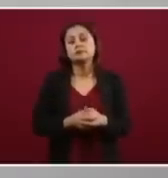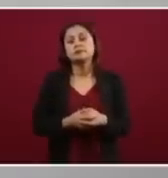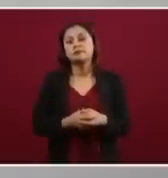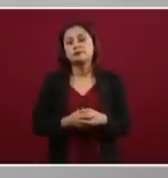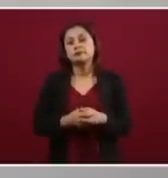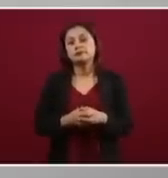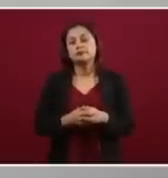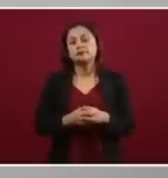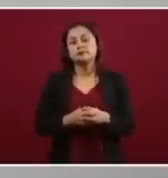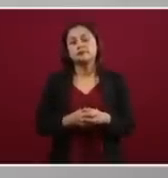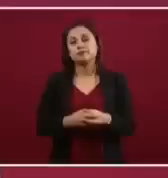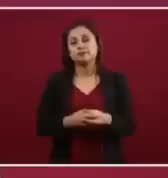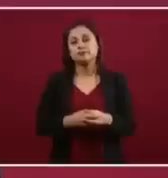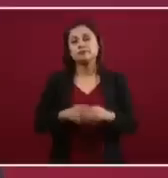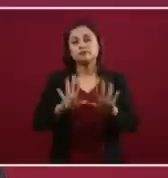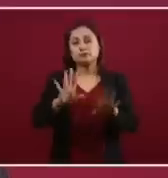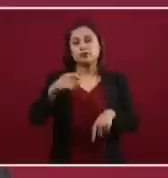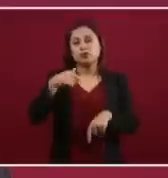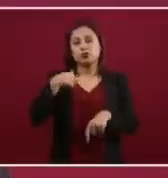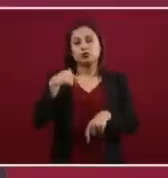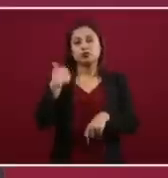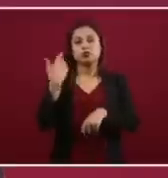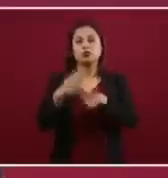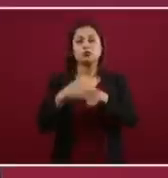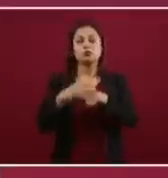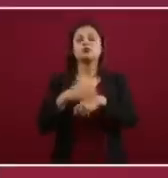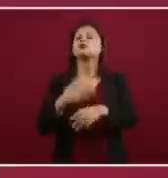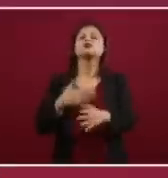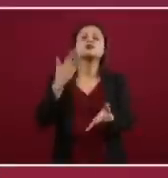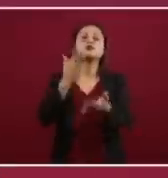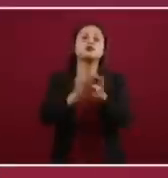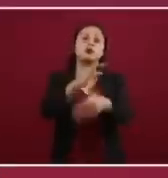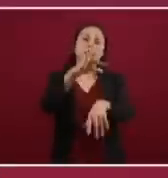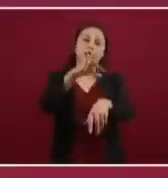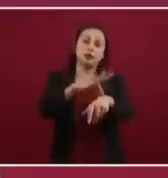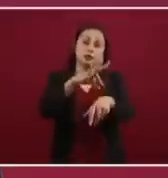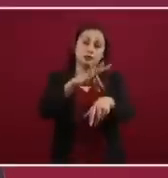estoy por hacerme mi chequeo médico para que los de Transparencia